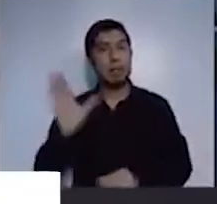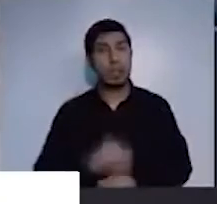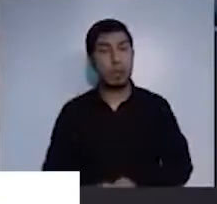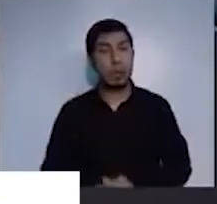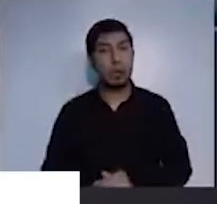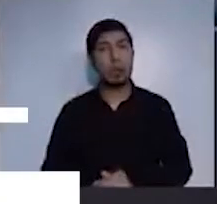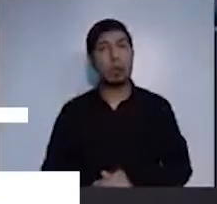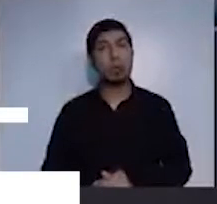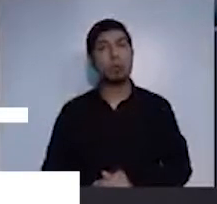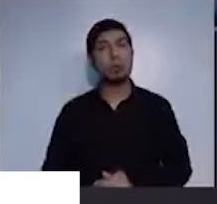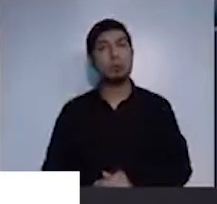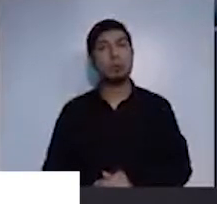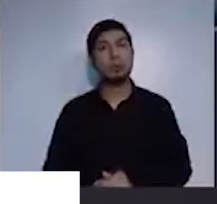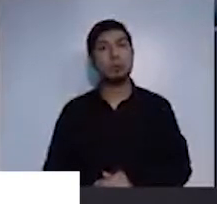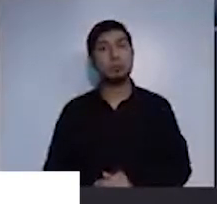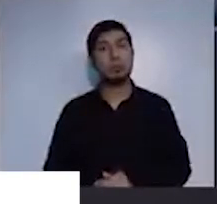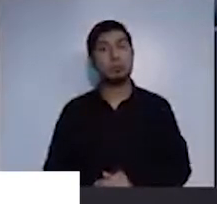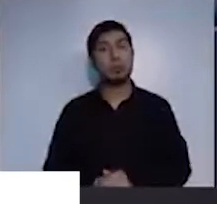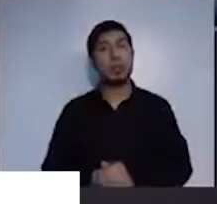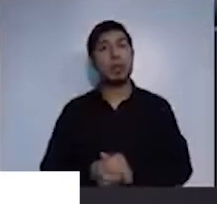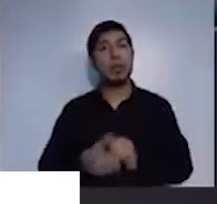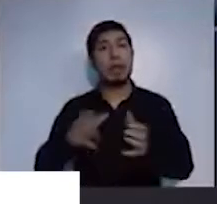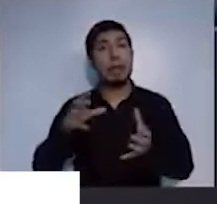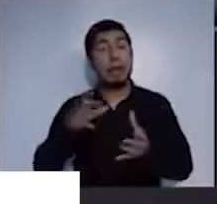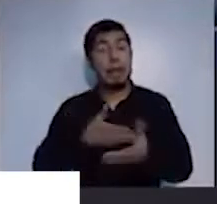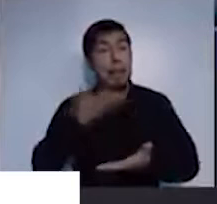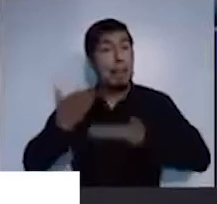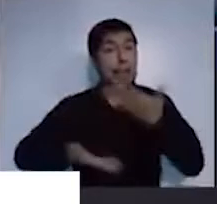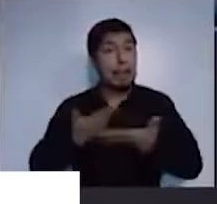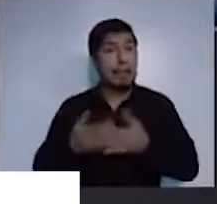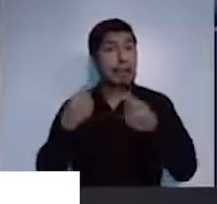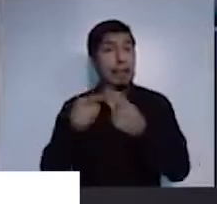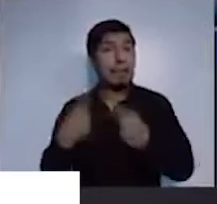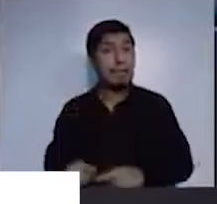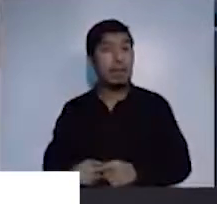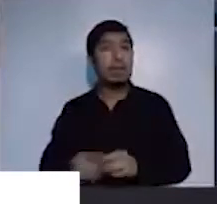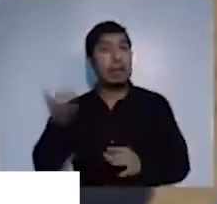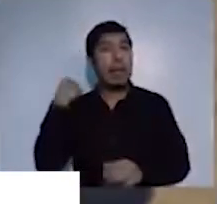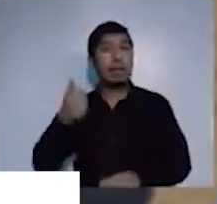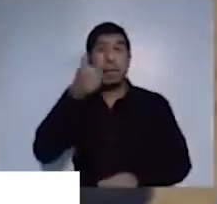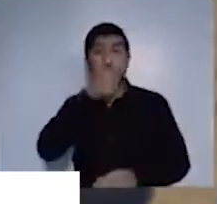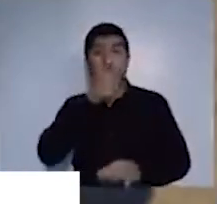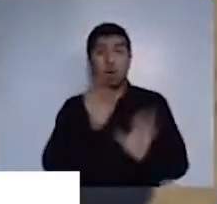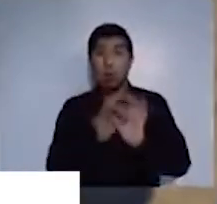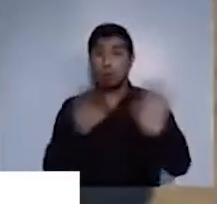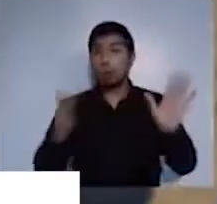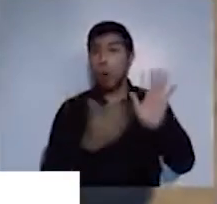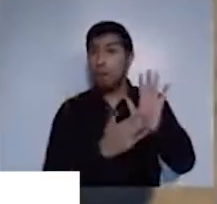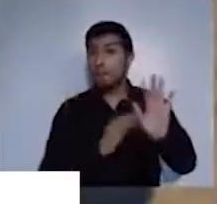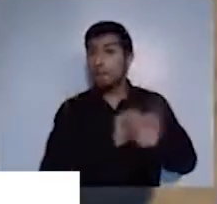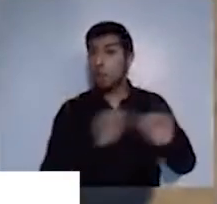Sí, bueno, en el marco de categorización de actividades que hemos realizado y que hemos presentado el día domingo, se han